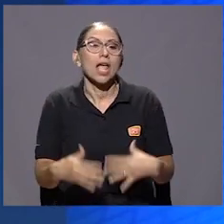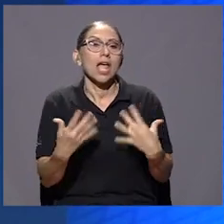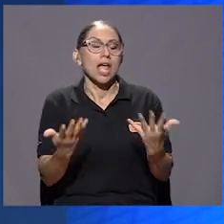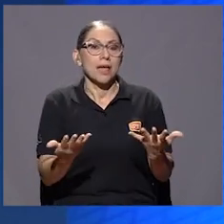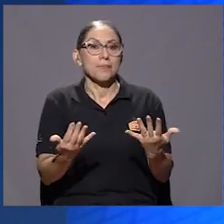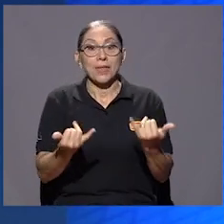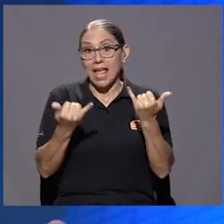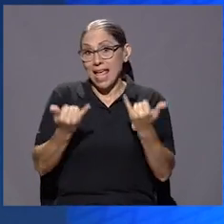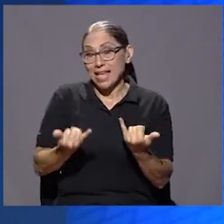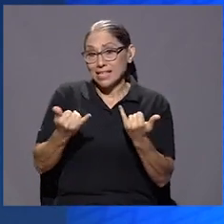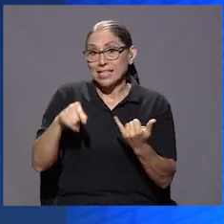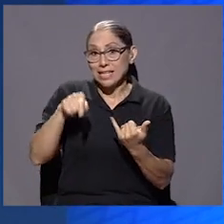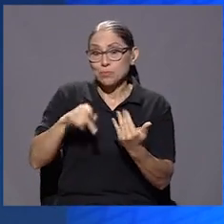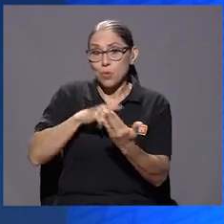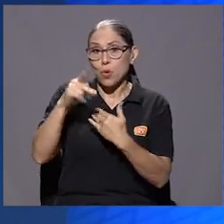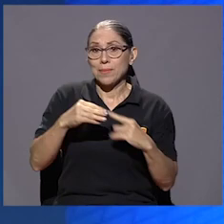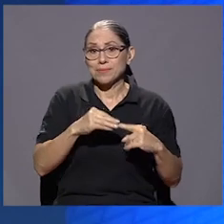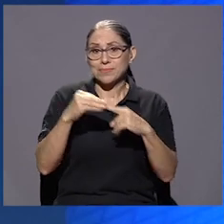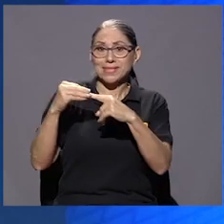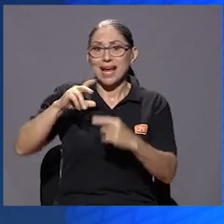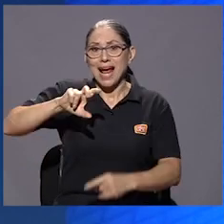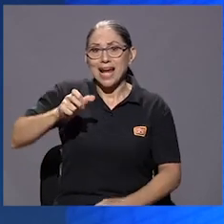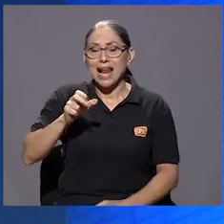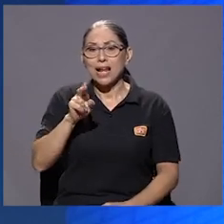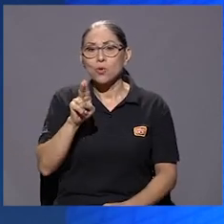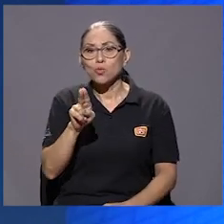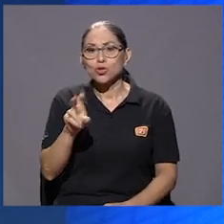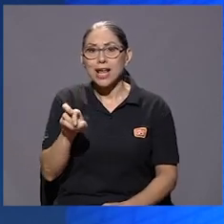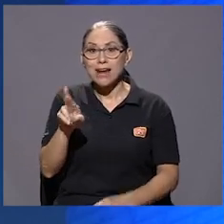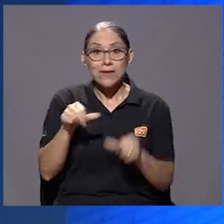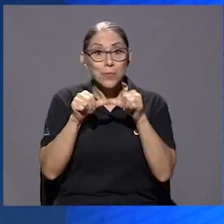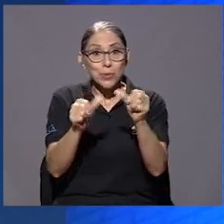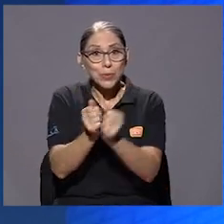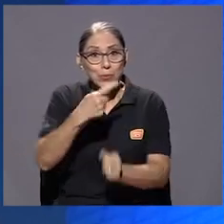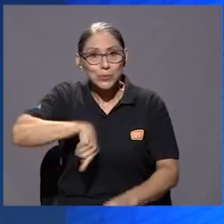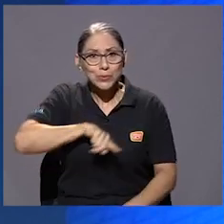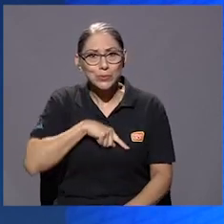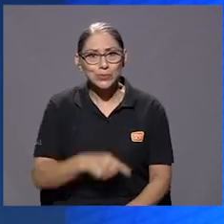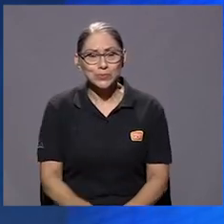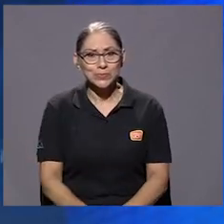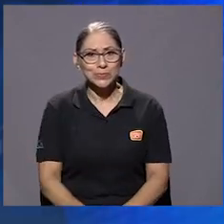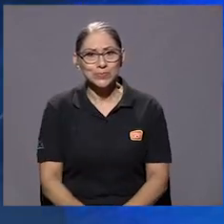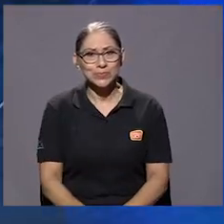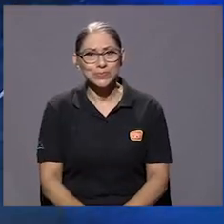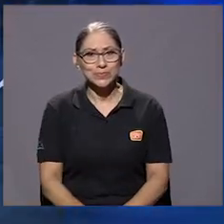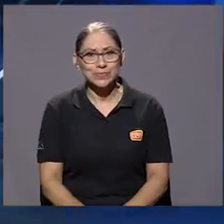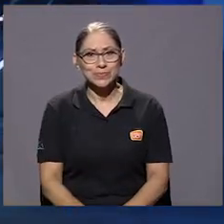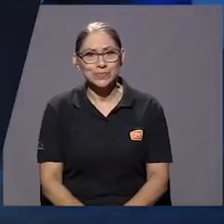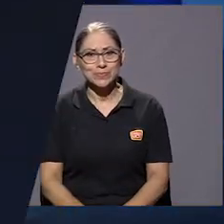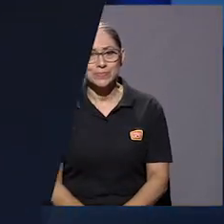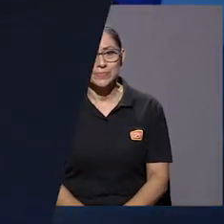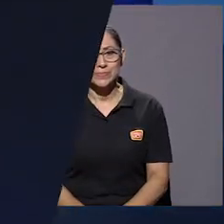parejas. Estamos en un especial de Canal UCR. Quédese con nosotros.